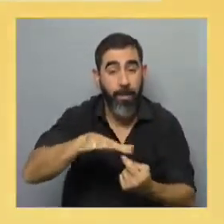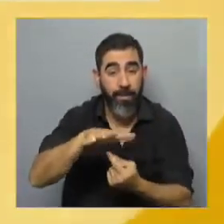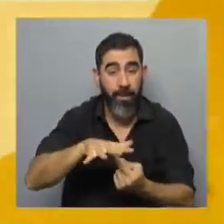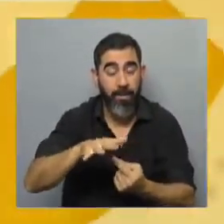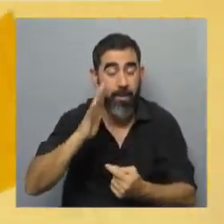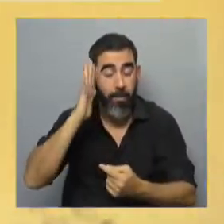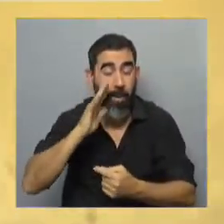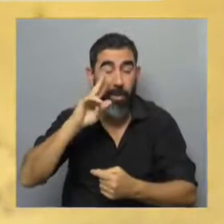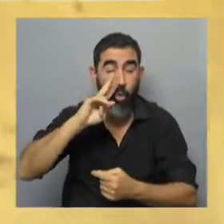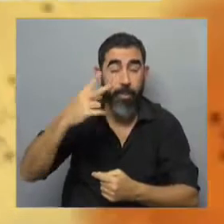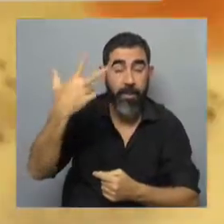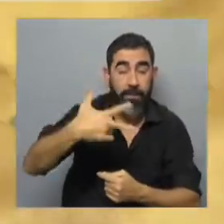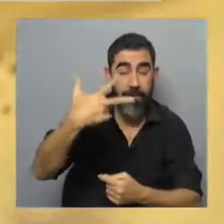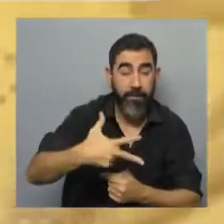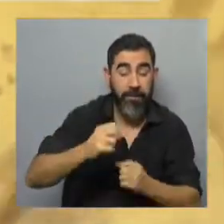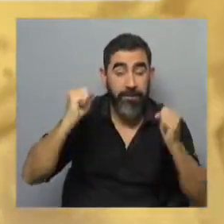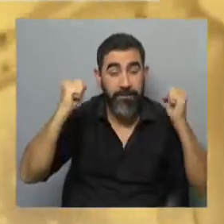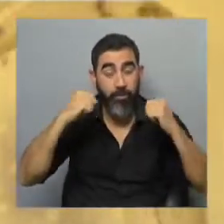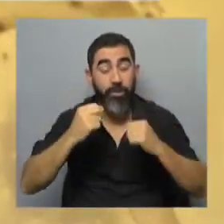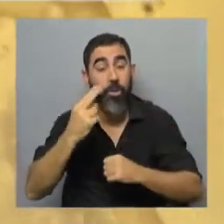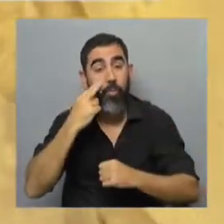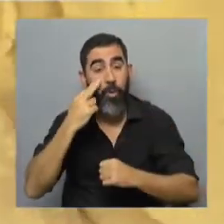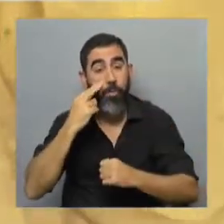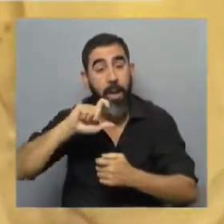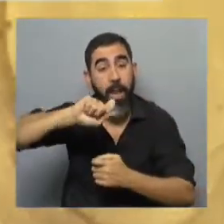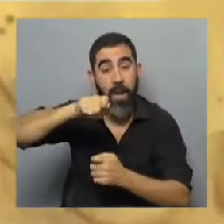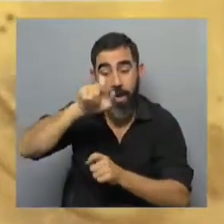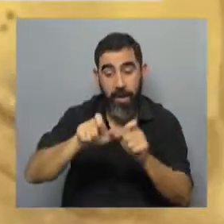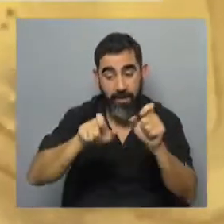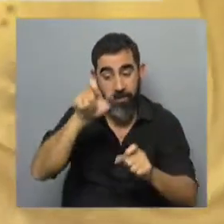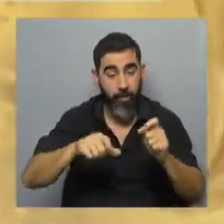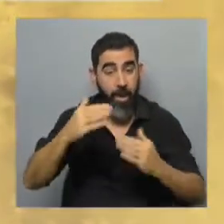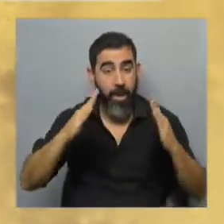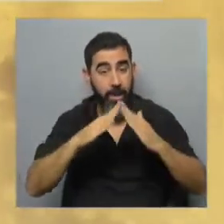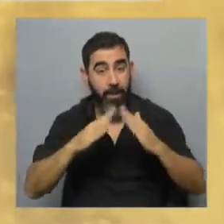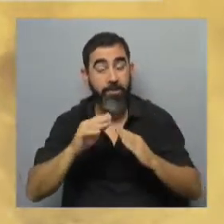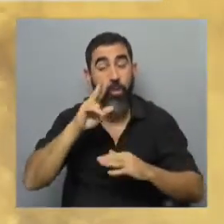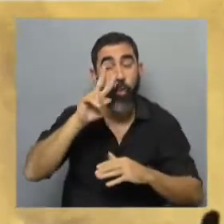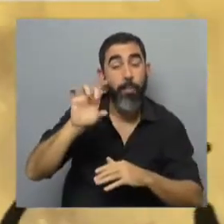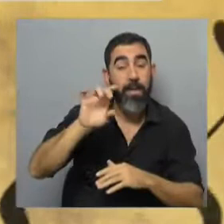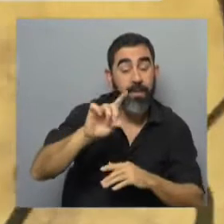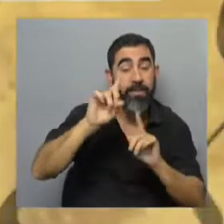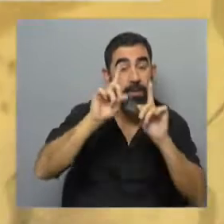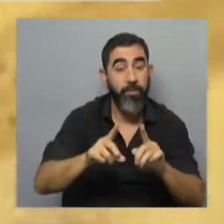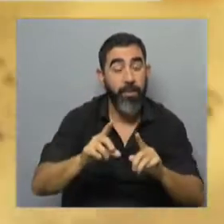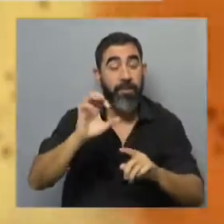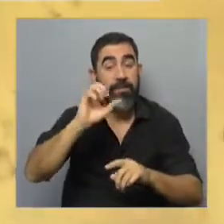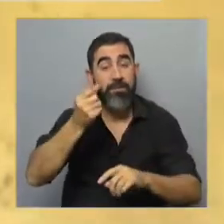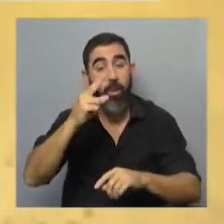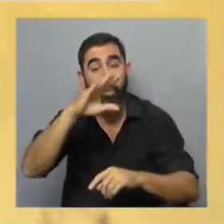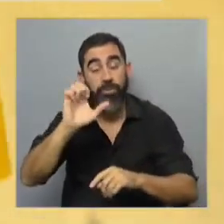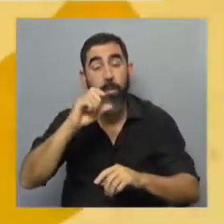Imagínense, 2013, la cuenca del Santa Lucía, el problema entró por las canillas de la gente a las casas. 2015, pasó en la cuenca de Laguna del Sauce, en